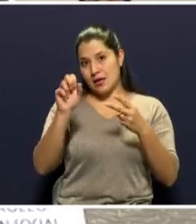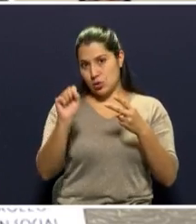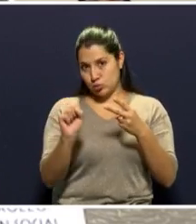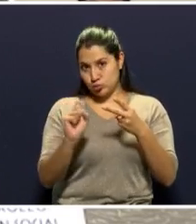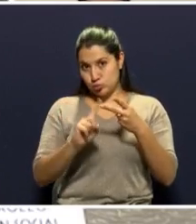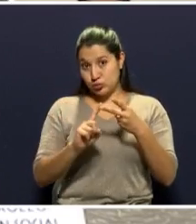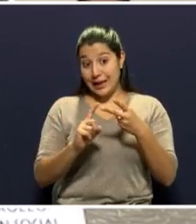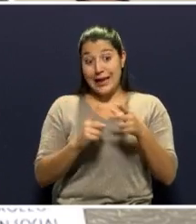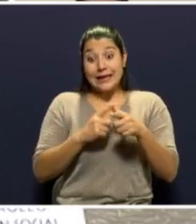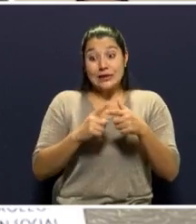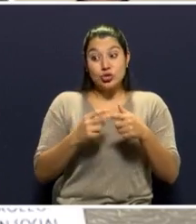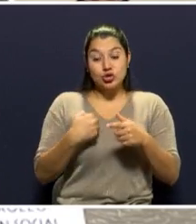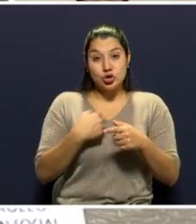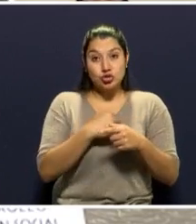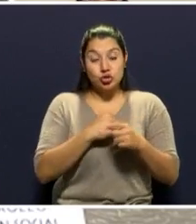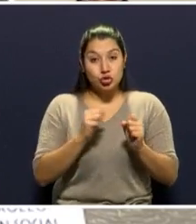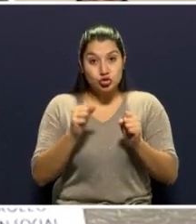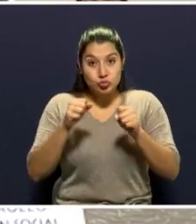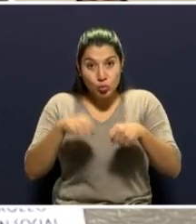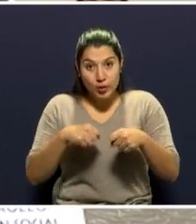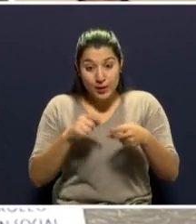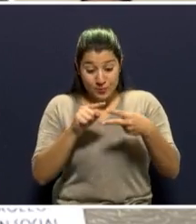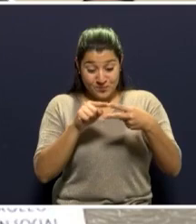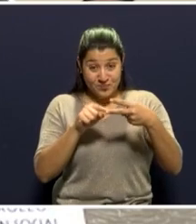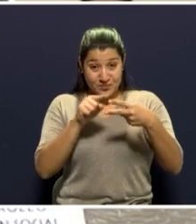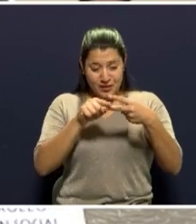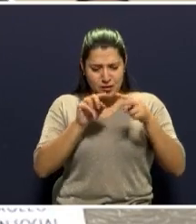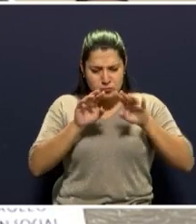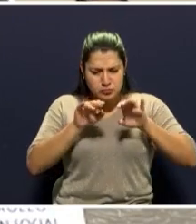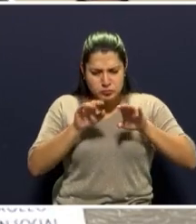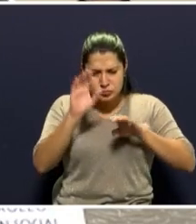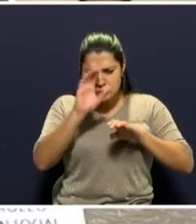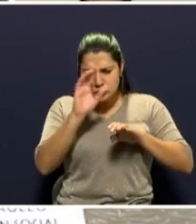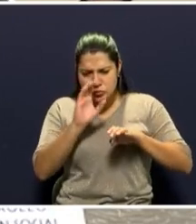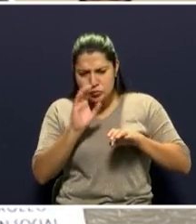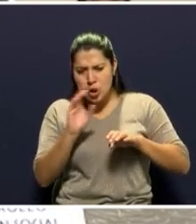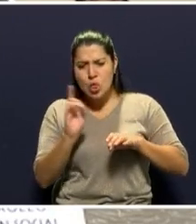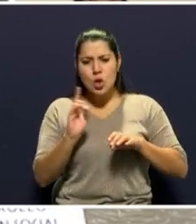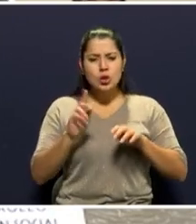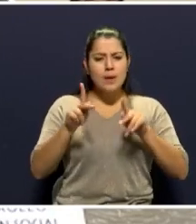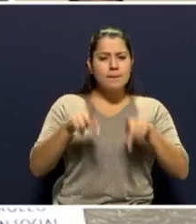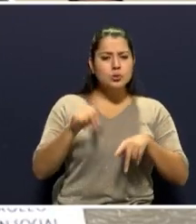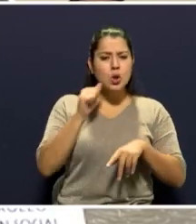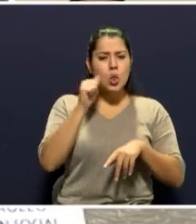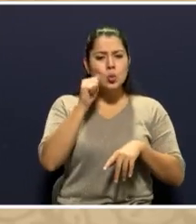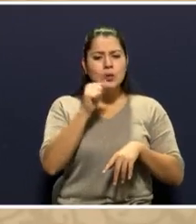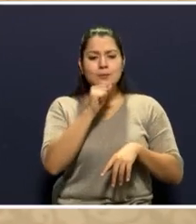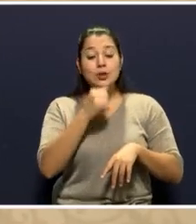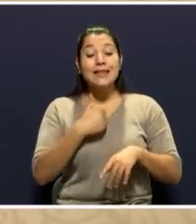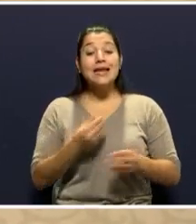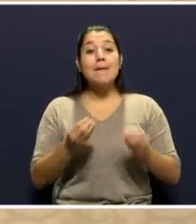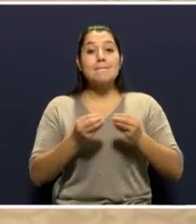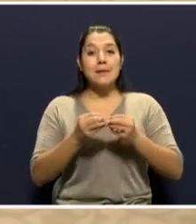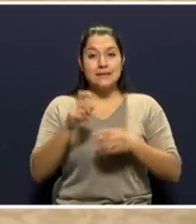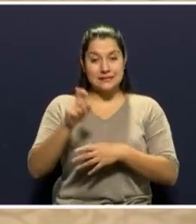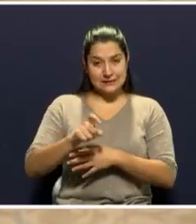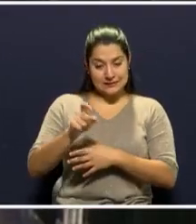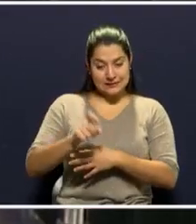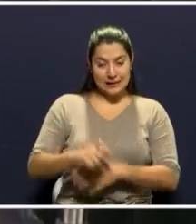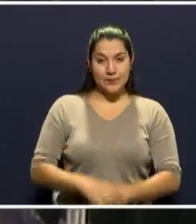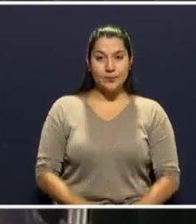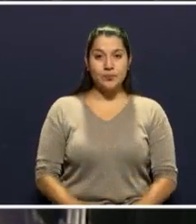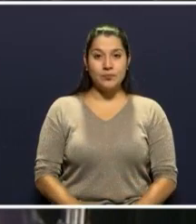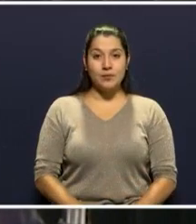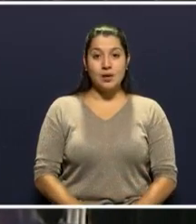que podamos identificar a aquellas personas adultas mayores de mayor necesidad. Luego de determinar